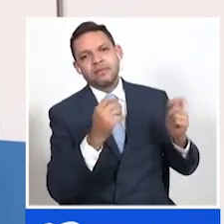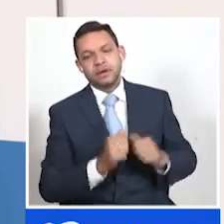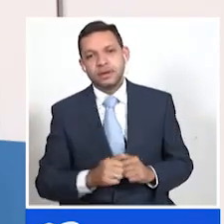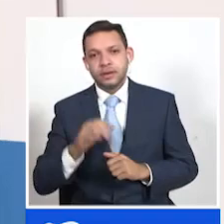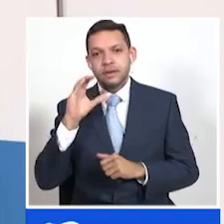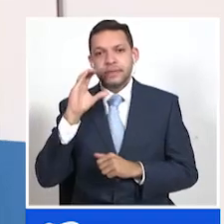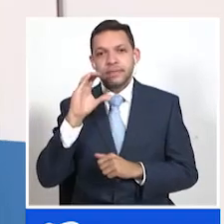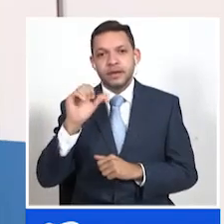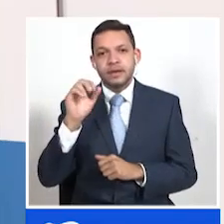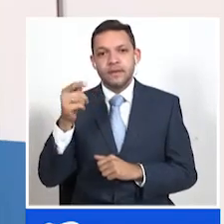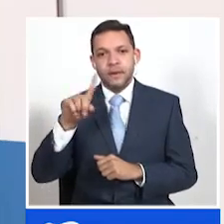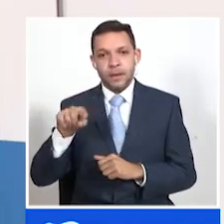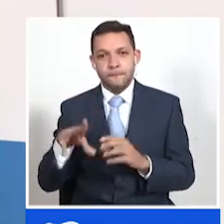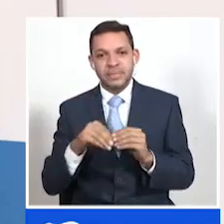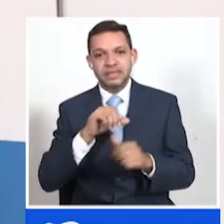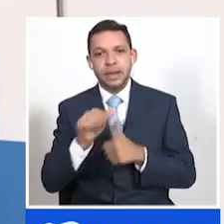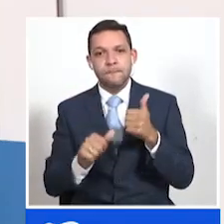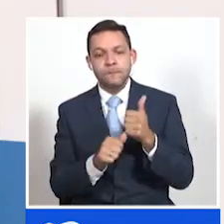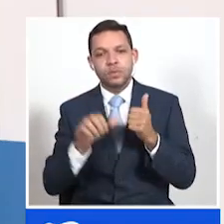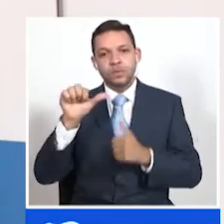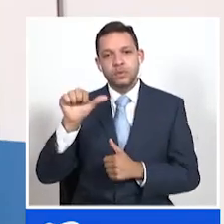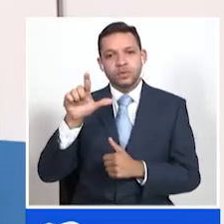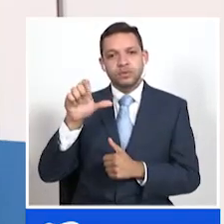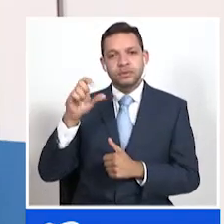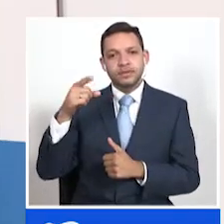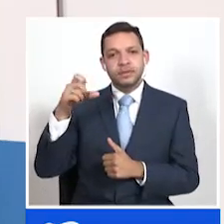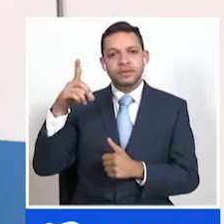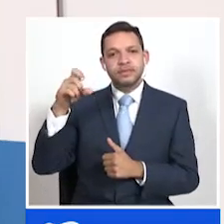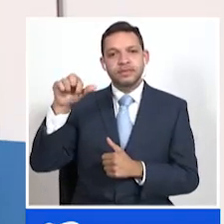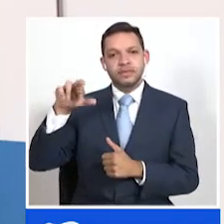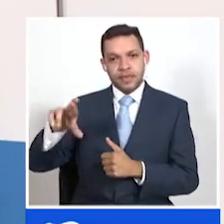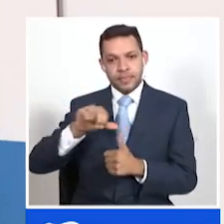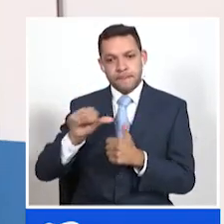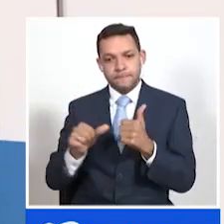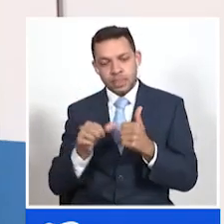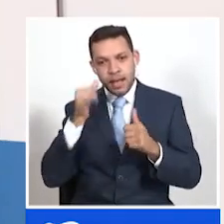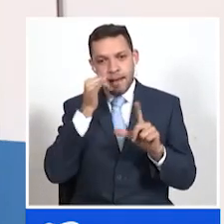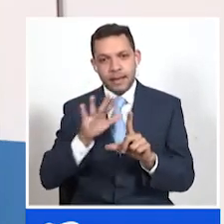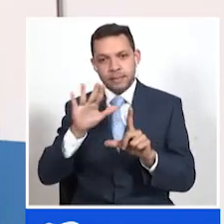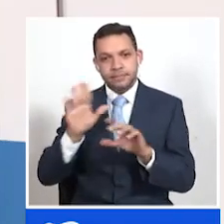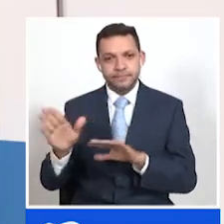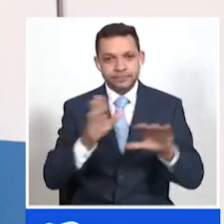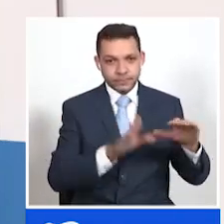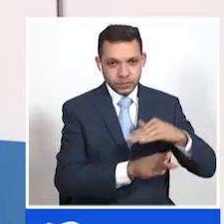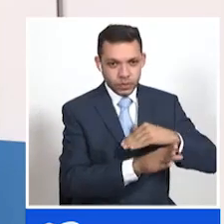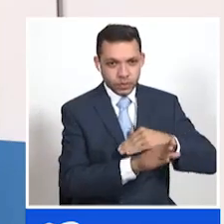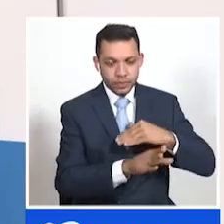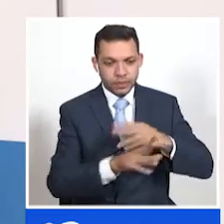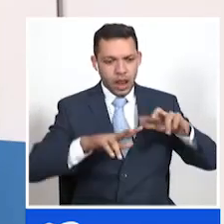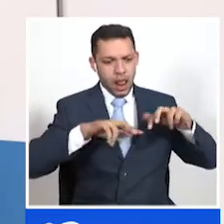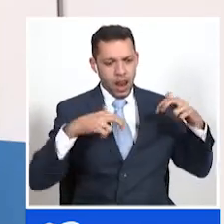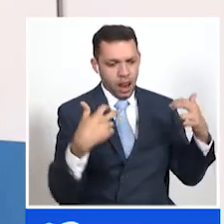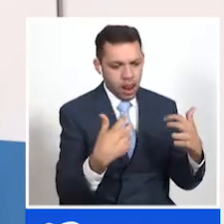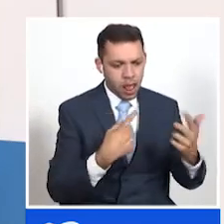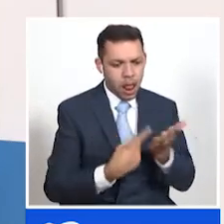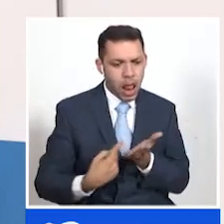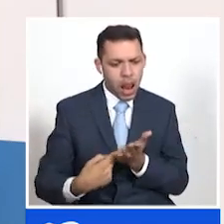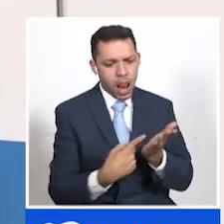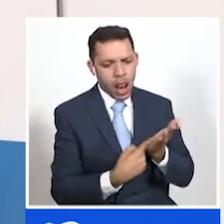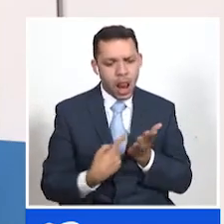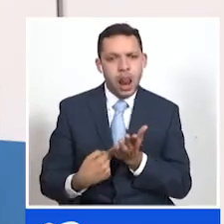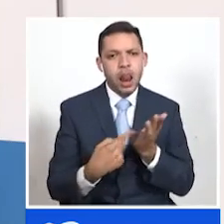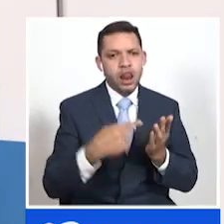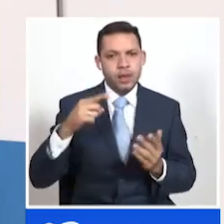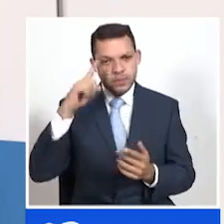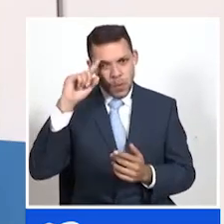cámara de Alexander Zuluaga. Son las 7 de la noche, 8 minutos. Y tras la mesa técnica realizada en Risaralda, el gobernador de este